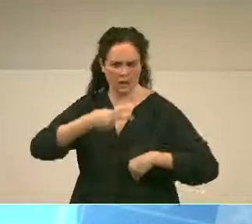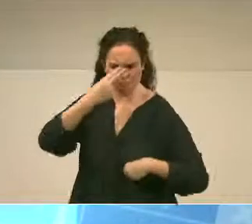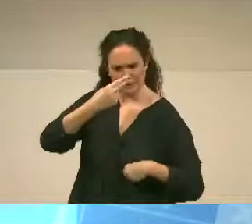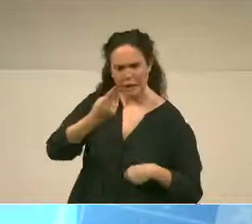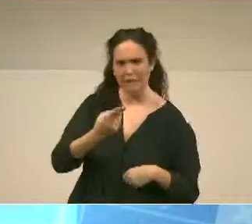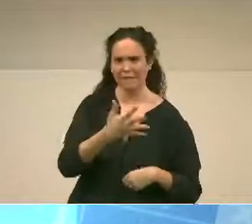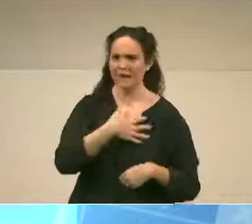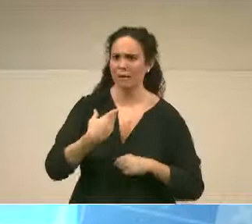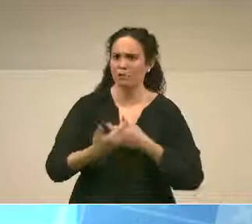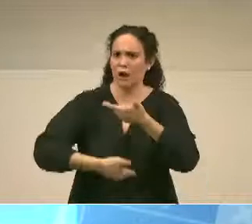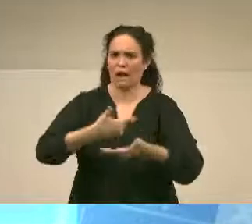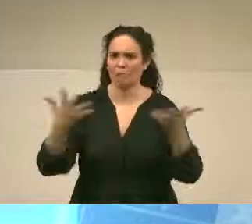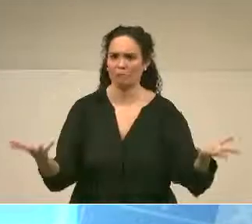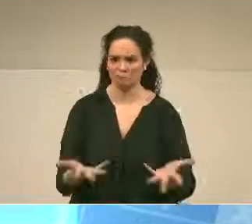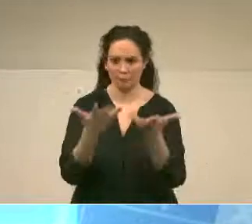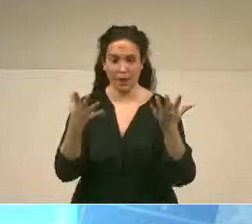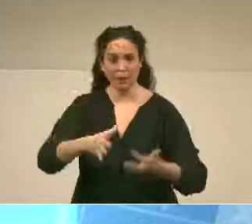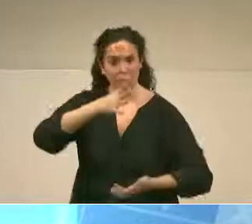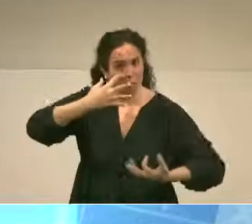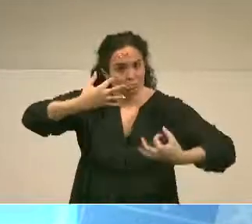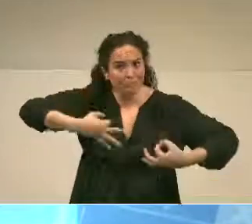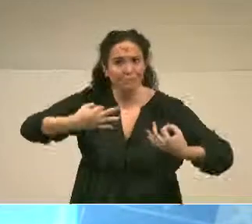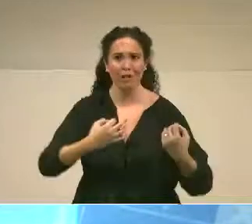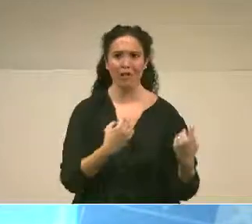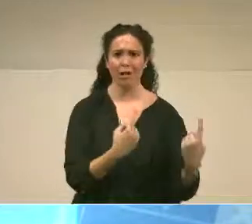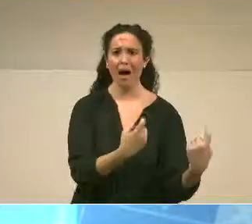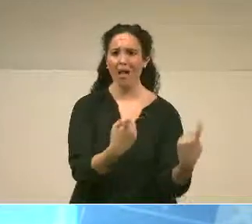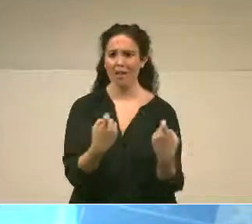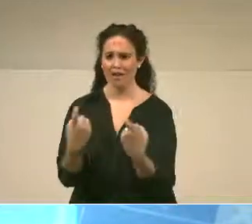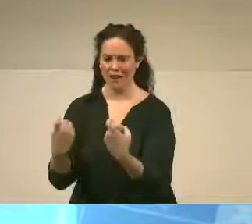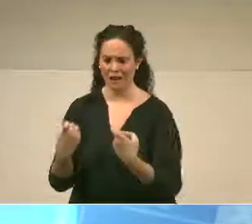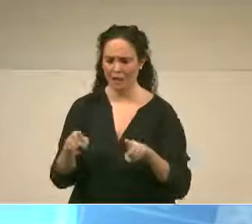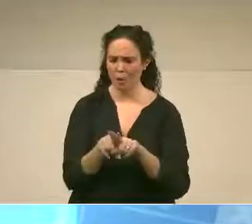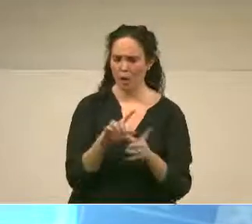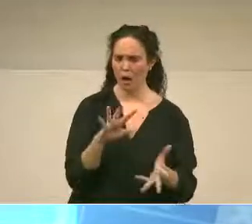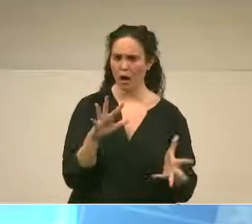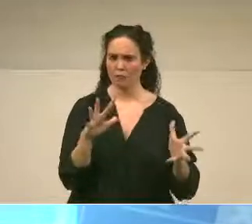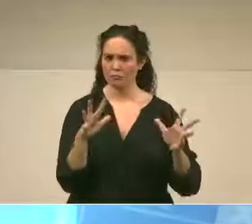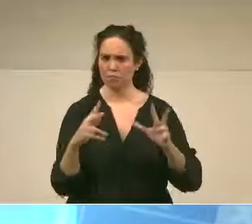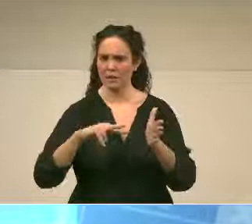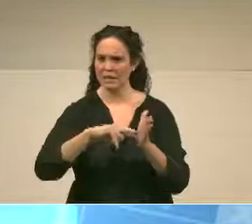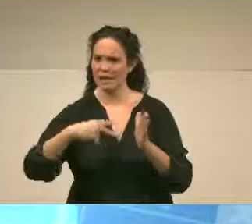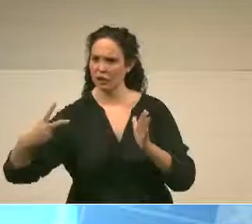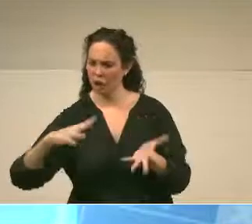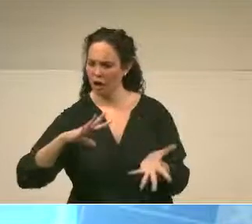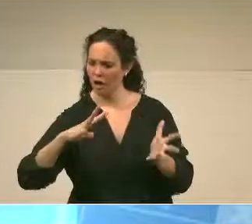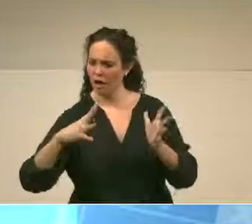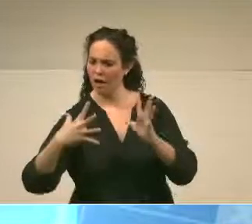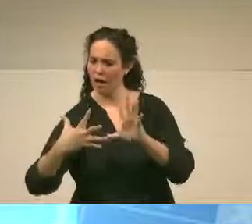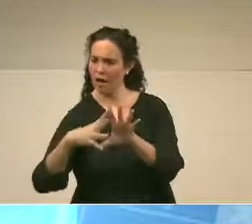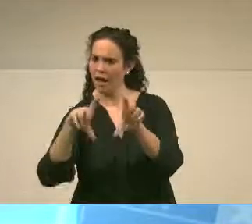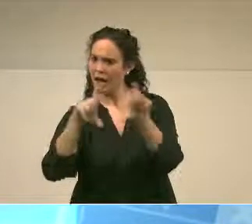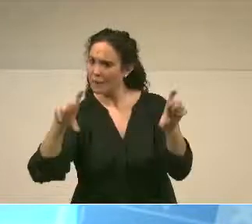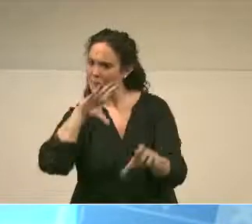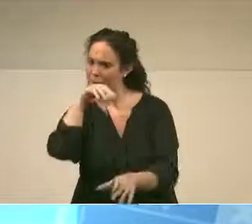continuar impulsando, porque realmente necesitamos poder medir esa transferencia de tecnología hacia nuestro tejido productivo y